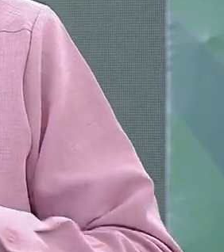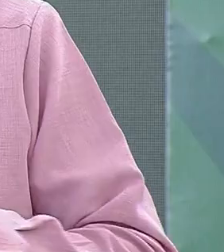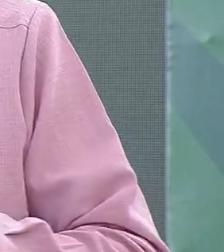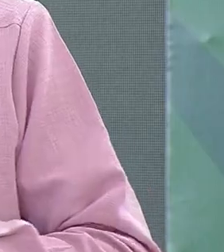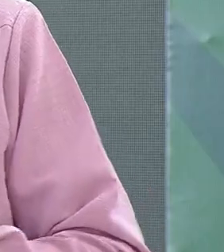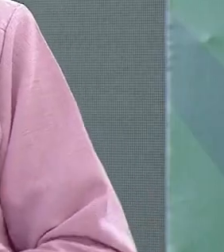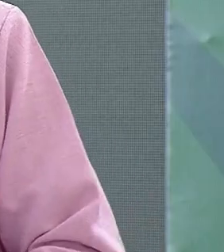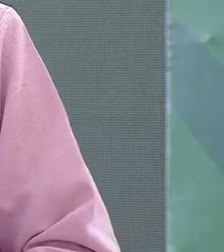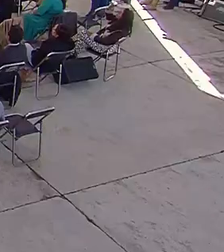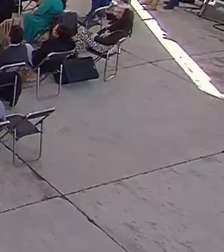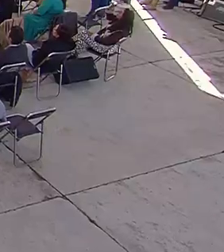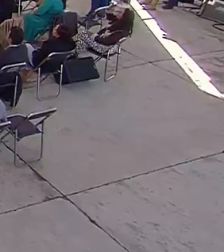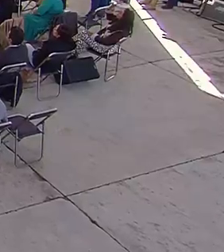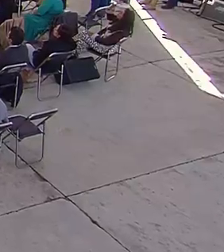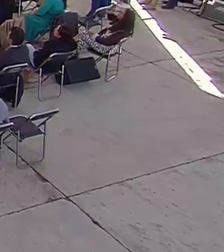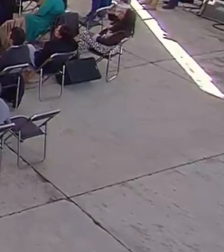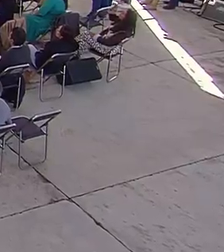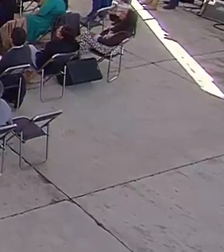concluir